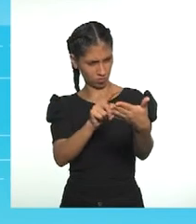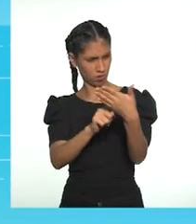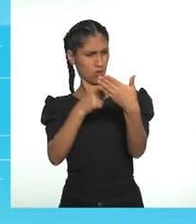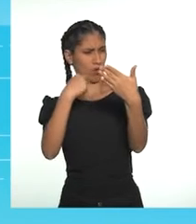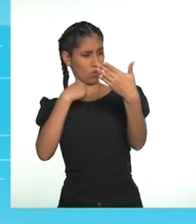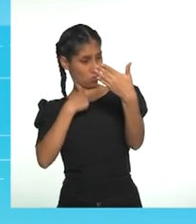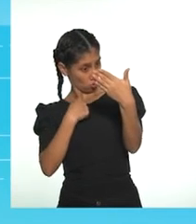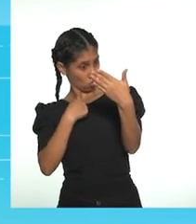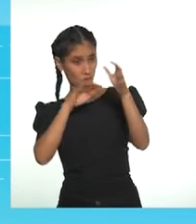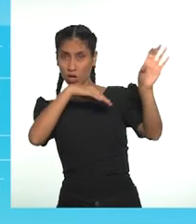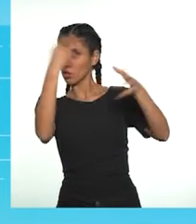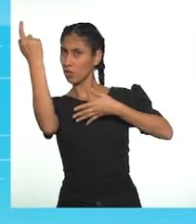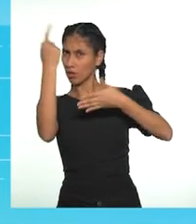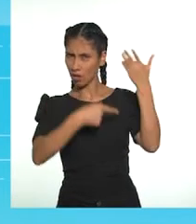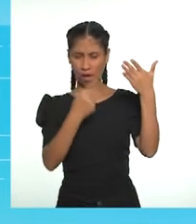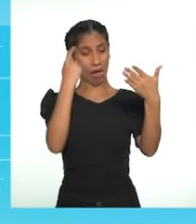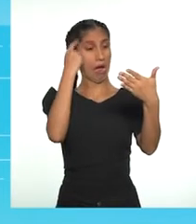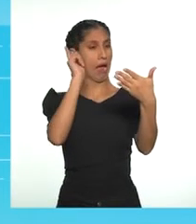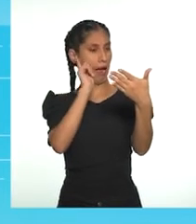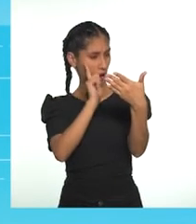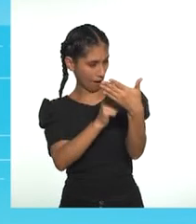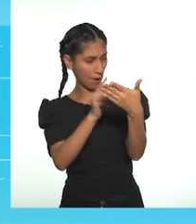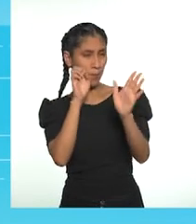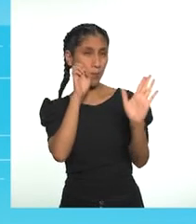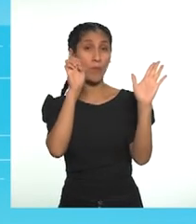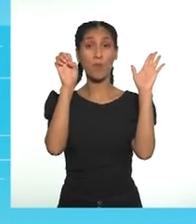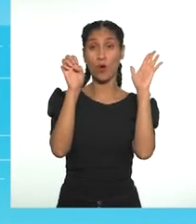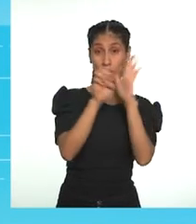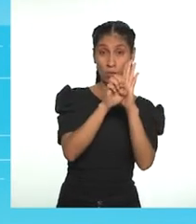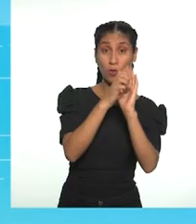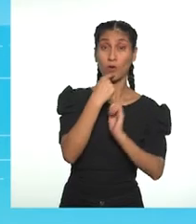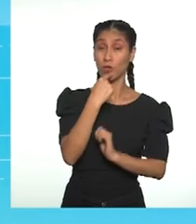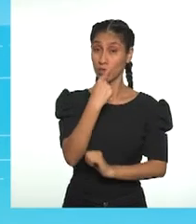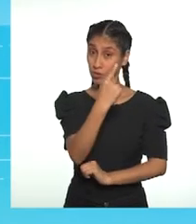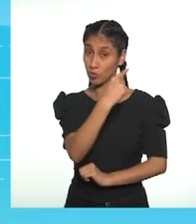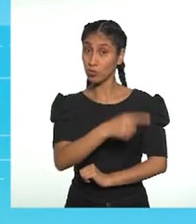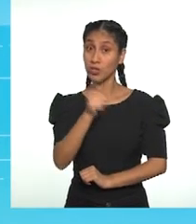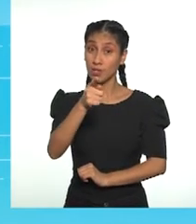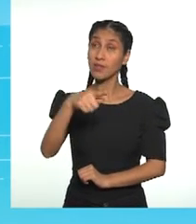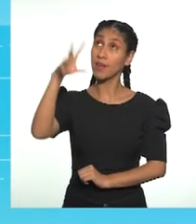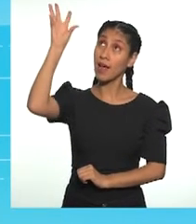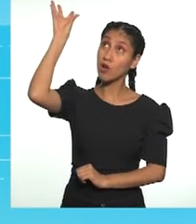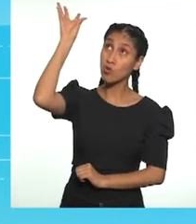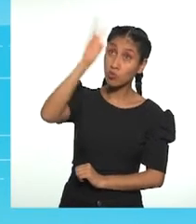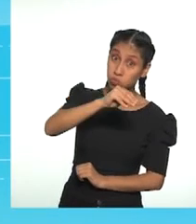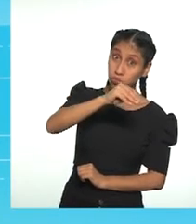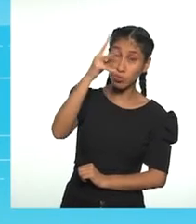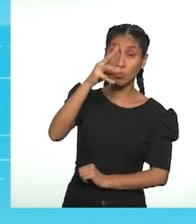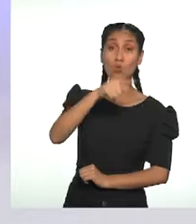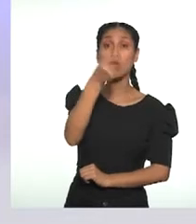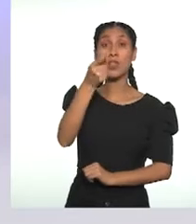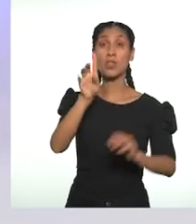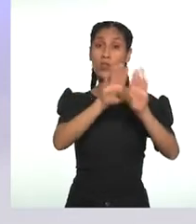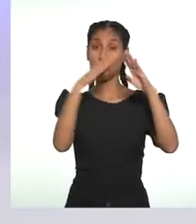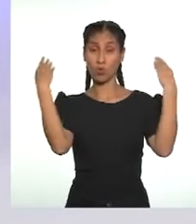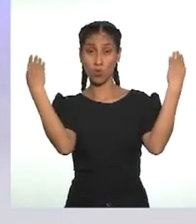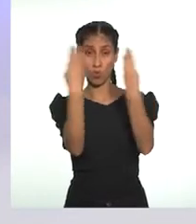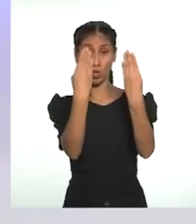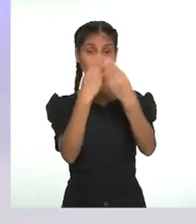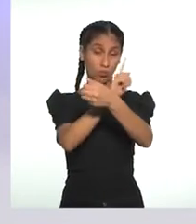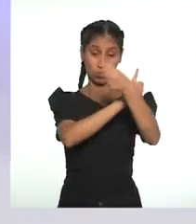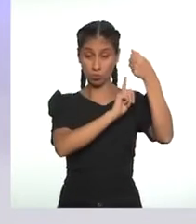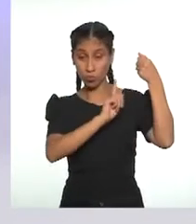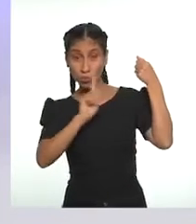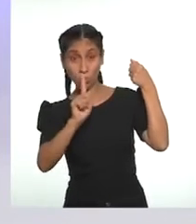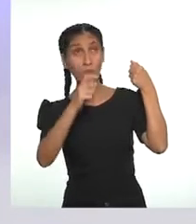otra persona realice una determinada acción. Por ejemplo, cuando les digo, apaguen la luz cuando salgan de una habitación,